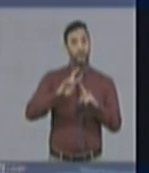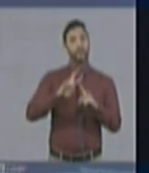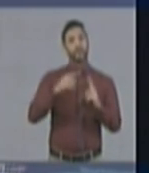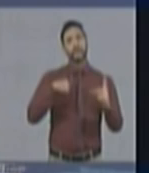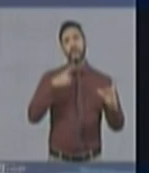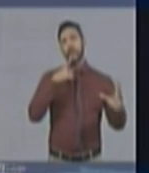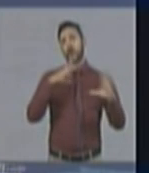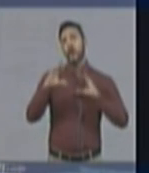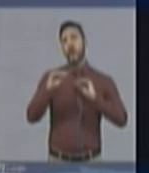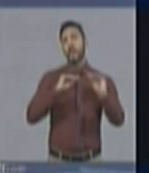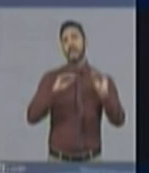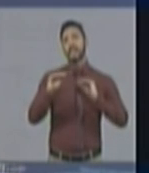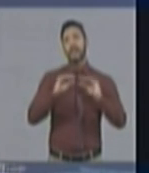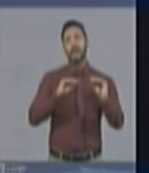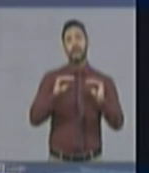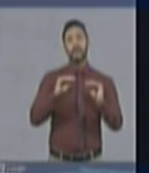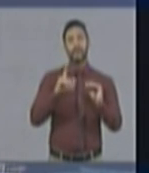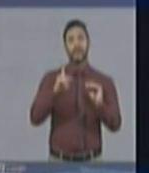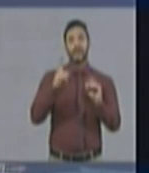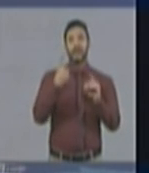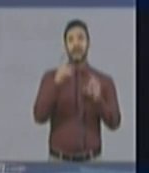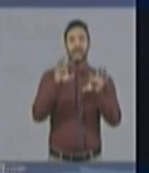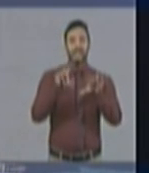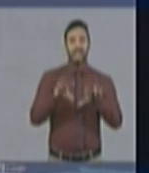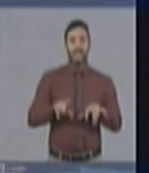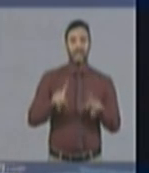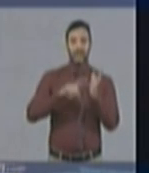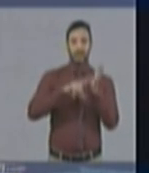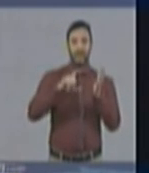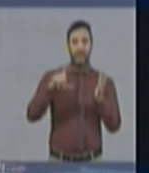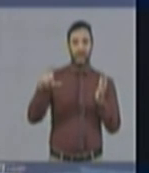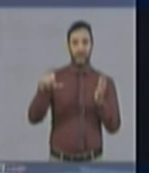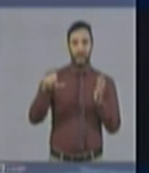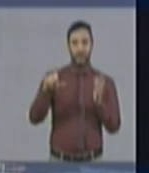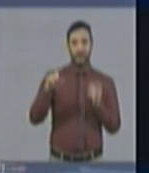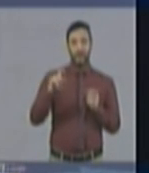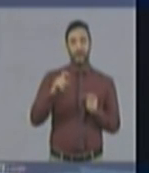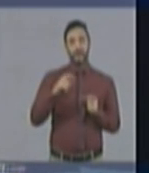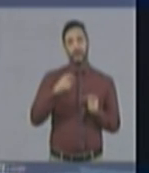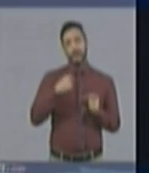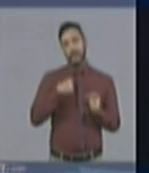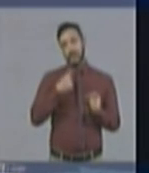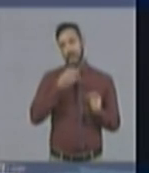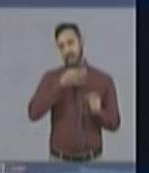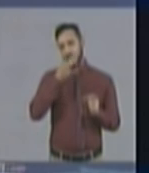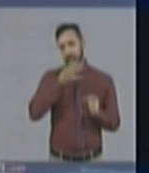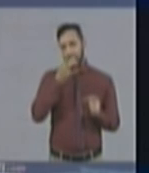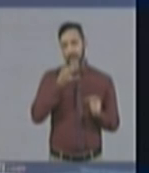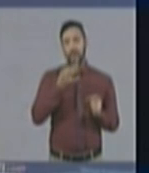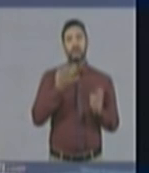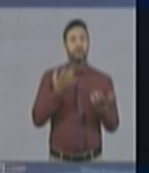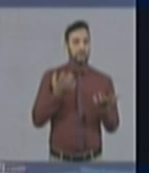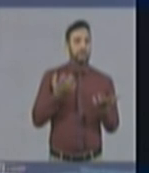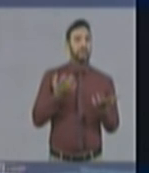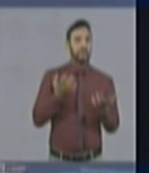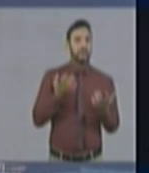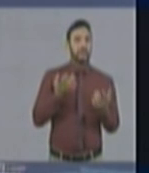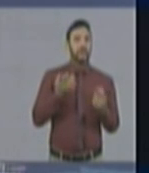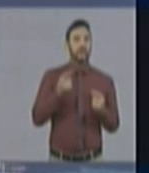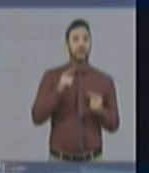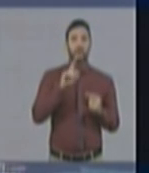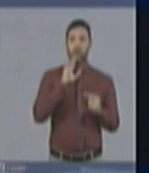conversamos con la integrante del Buró Político, la primera secretaria del partido en La Habana, compañera Mercedes López Acea, que estaba en el lugar, y